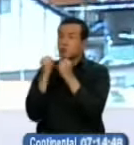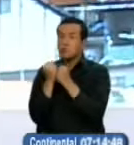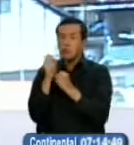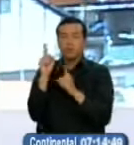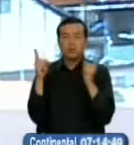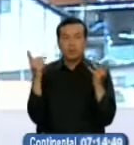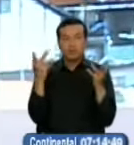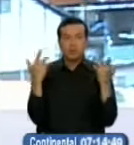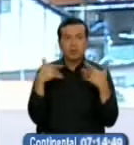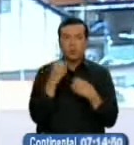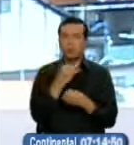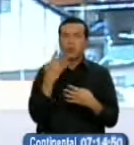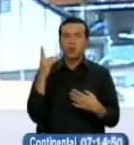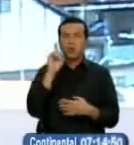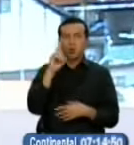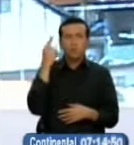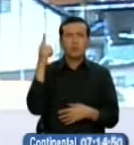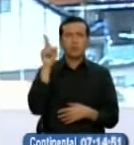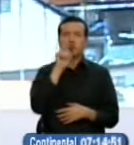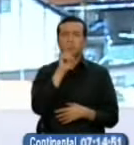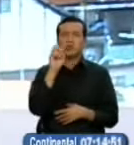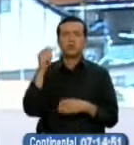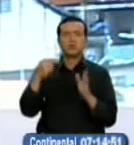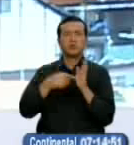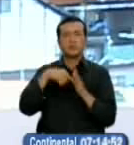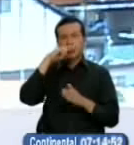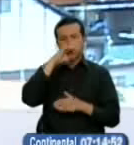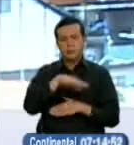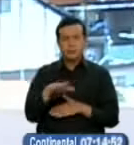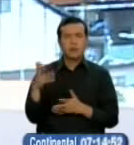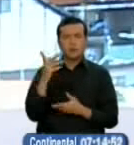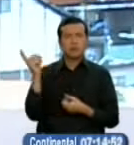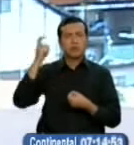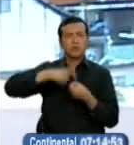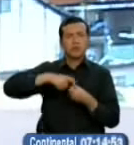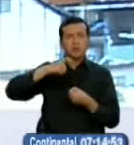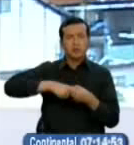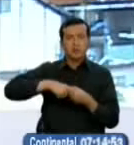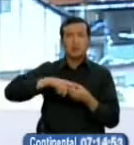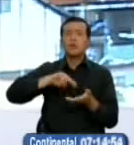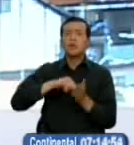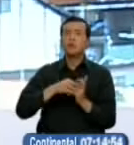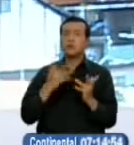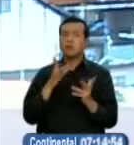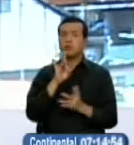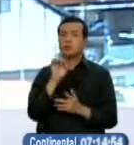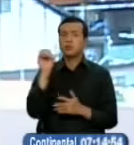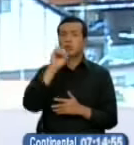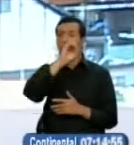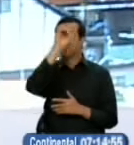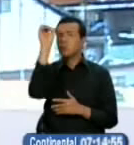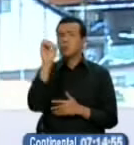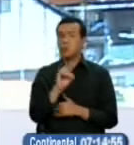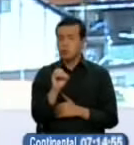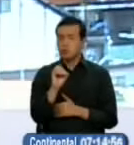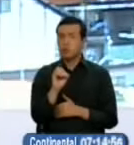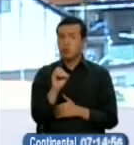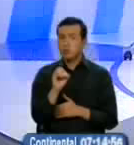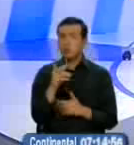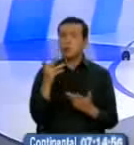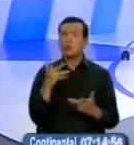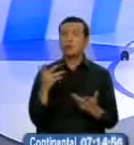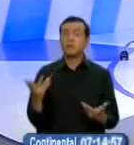hay que ver que hay más de 1.200.000 niños matriculados. Sí, eso significa el 80%, ¿sí?,